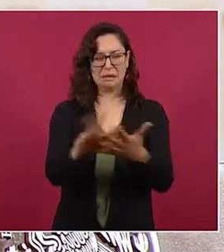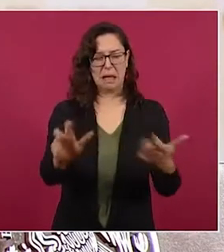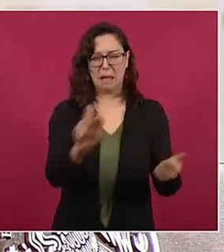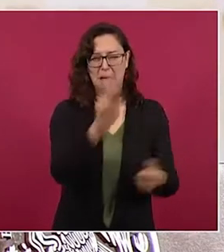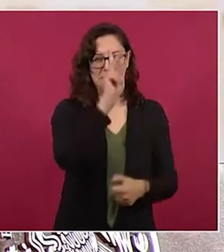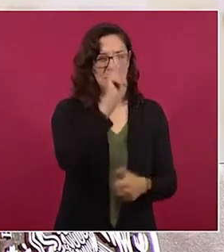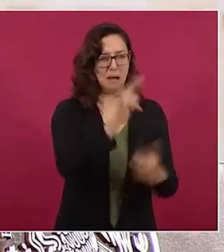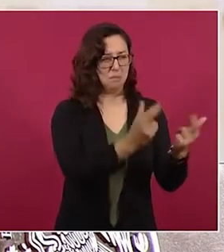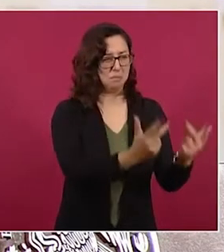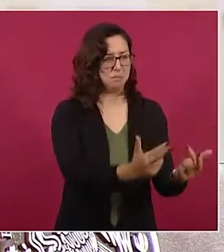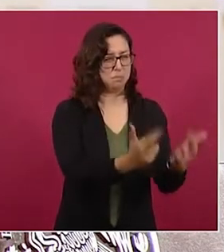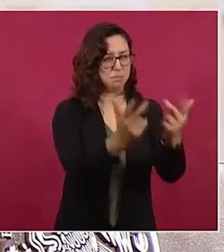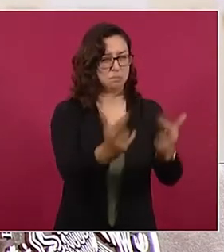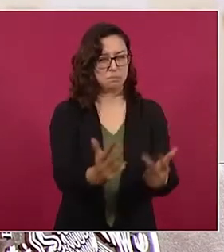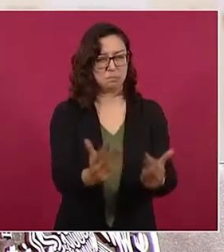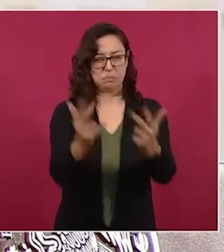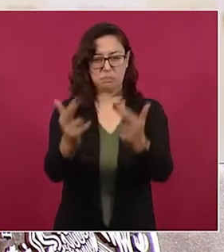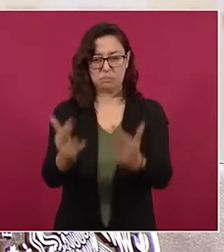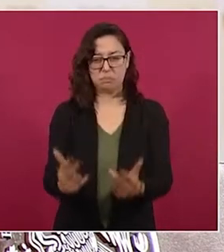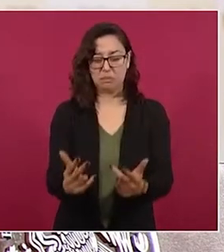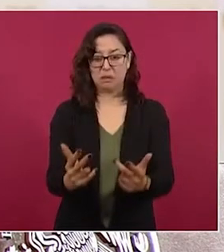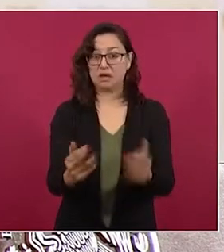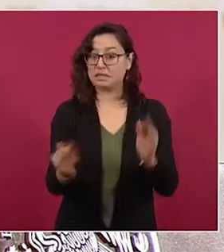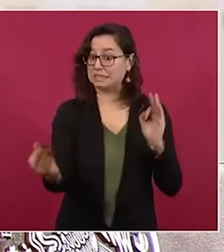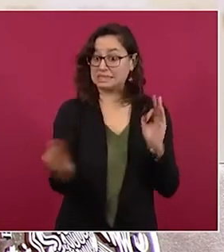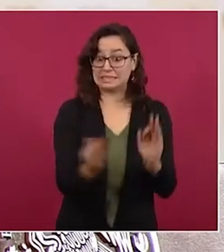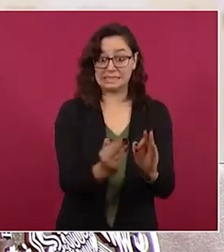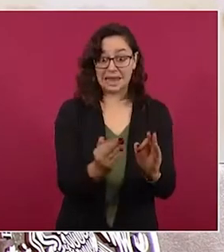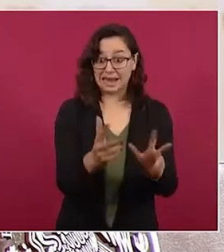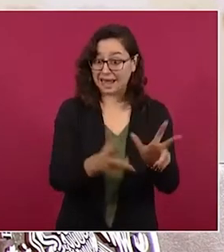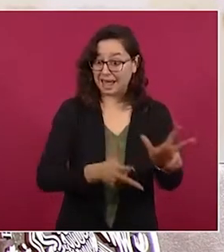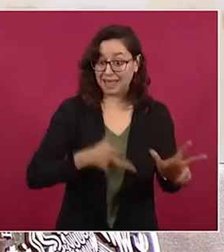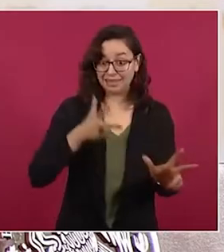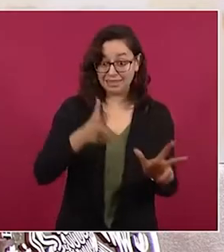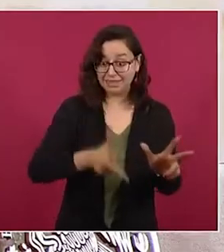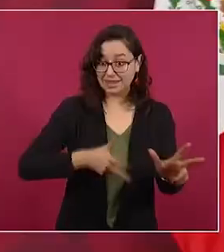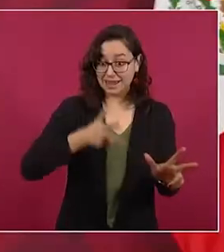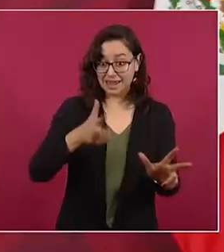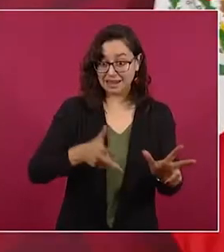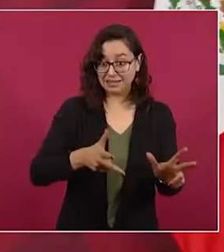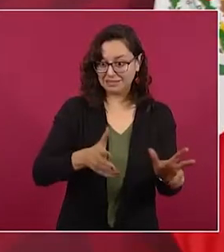precisamente en el tramo 5. Sí, sí es el tramo. Por eso